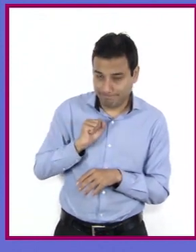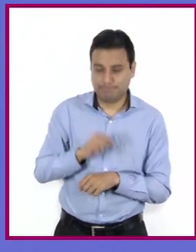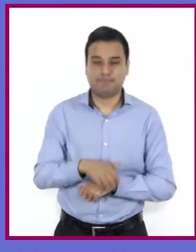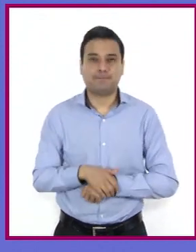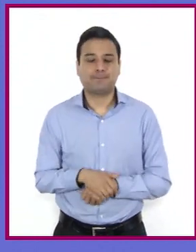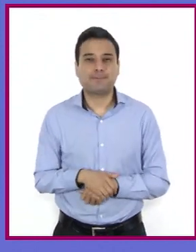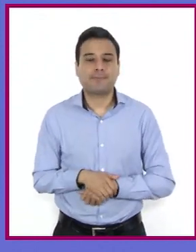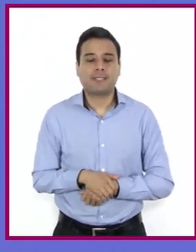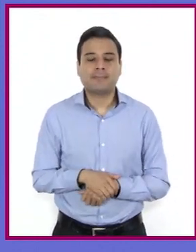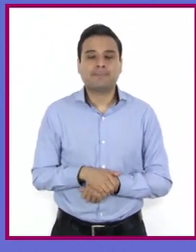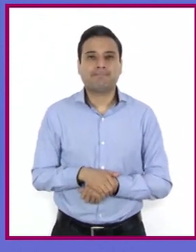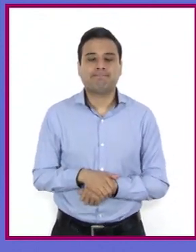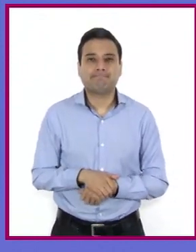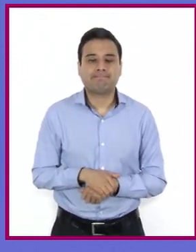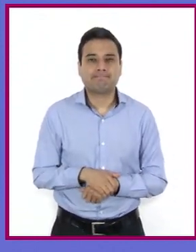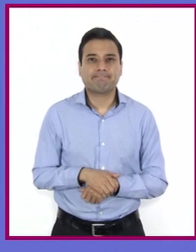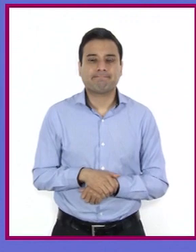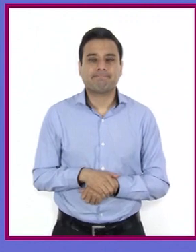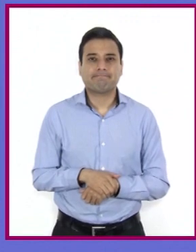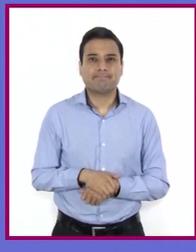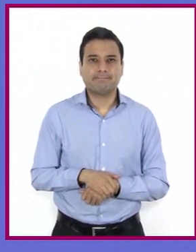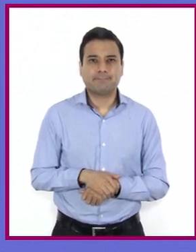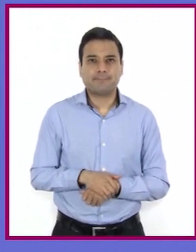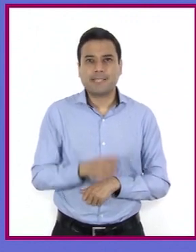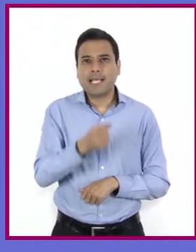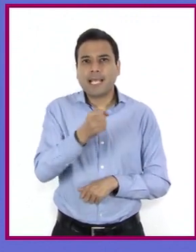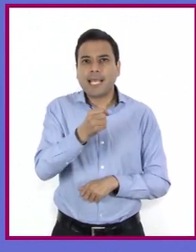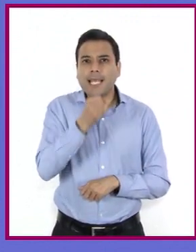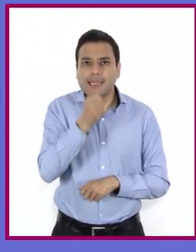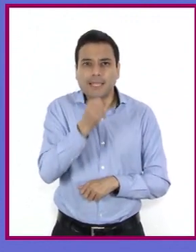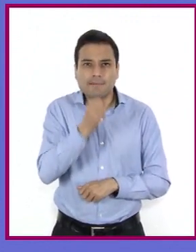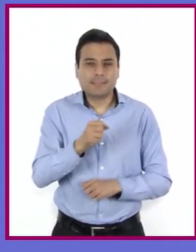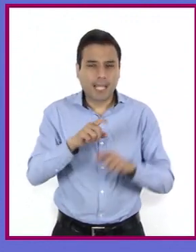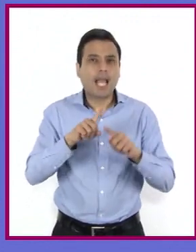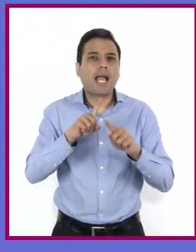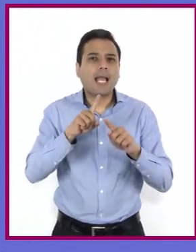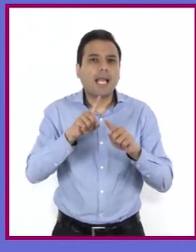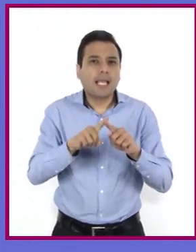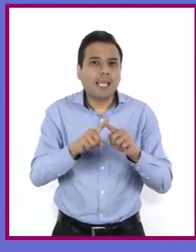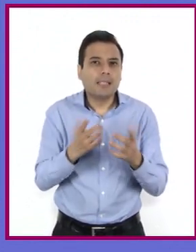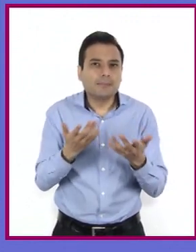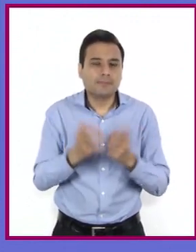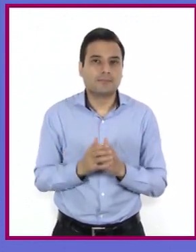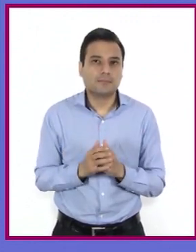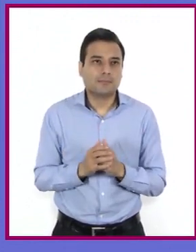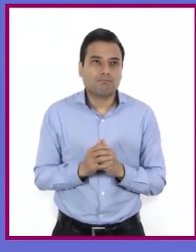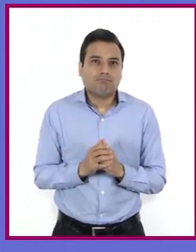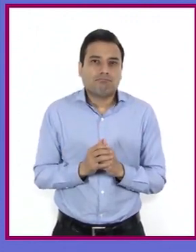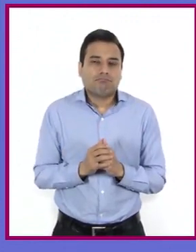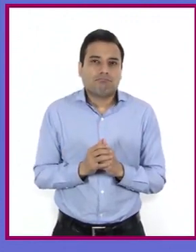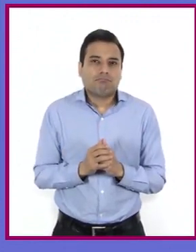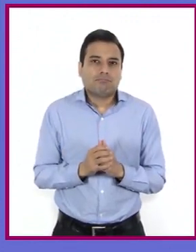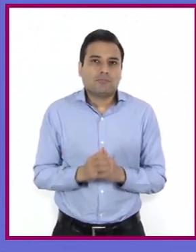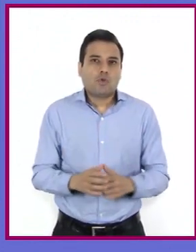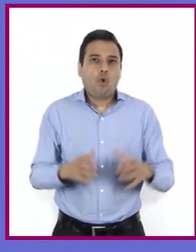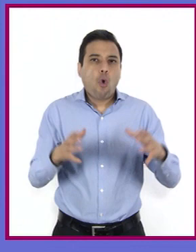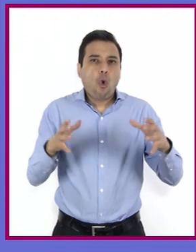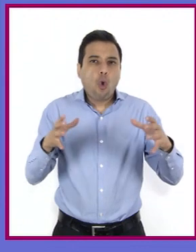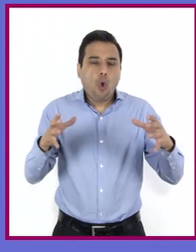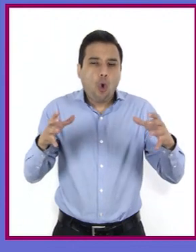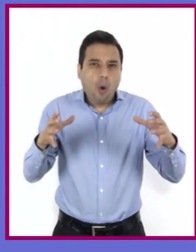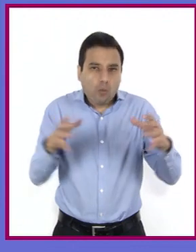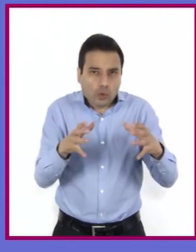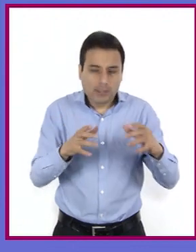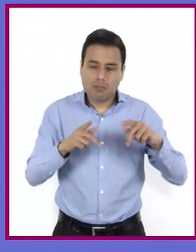En este caso, quieren entrevistar a personas de la comunidad de las que pueden aprender algo o que la campaña misma